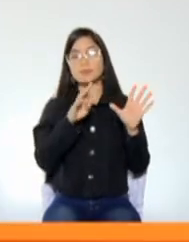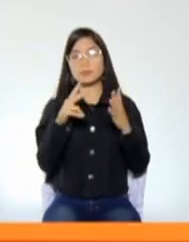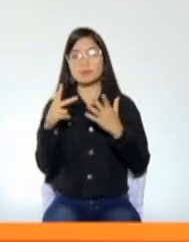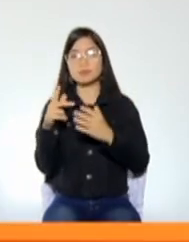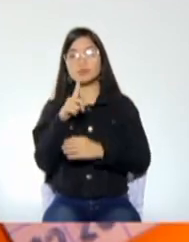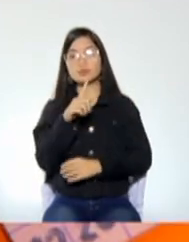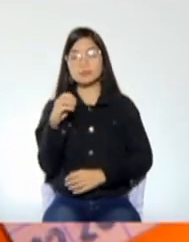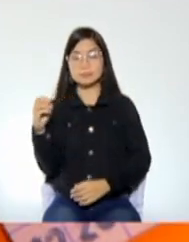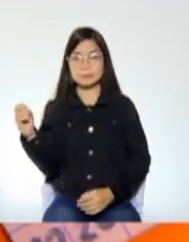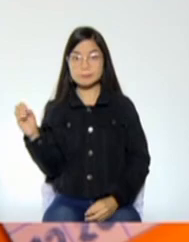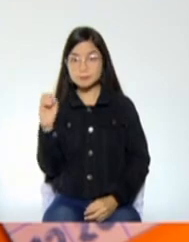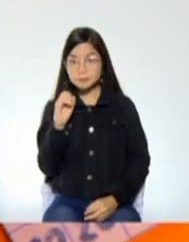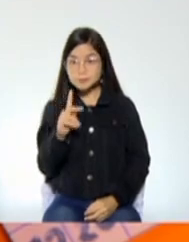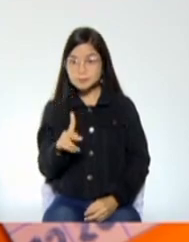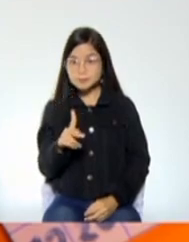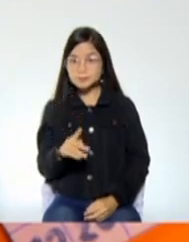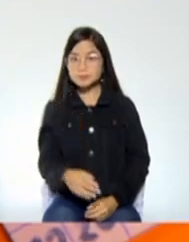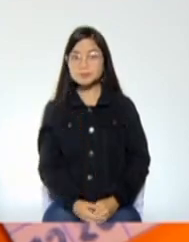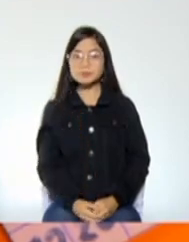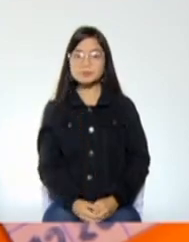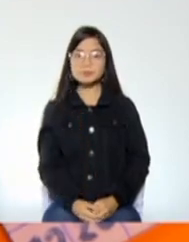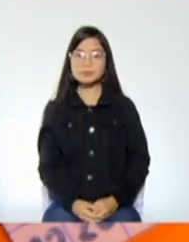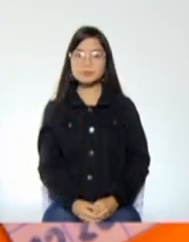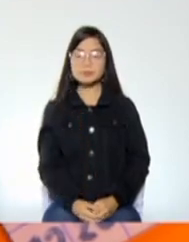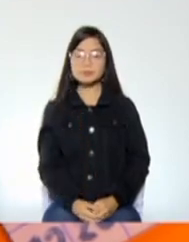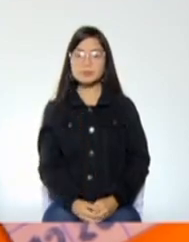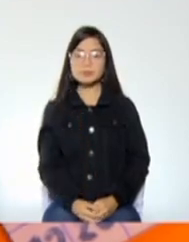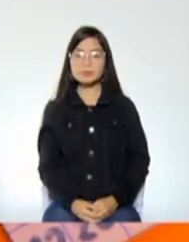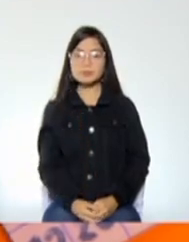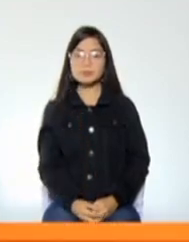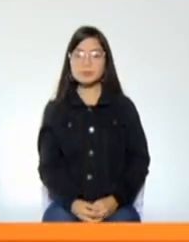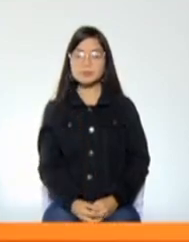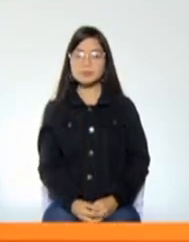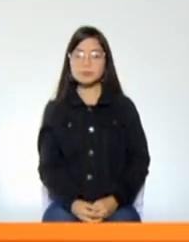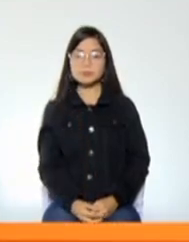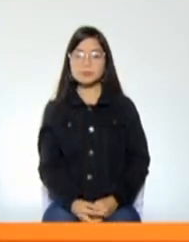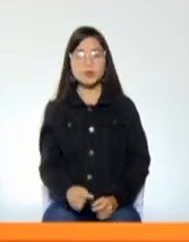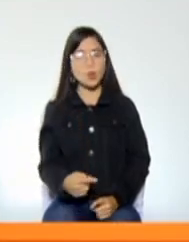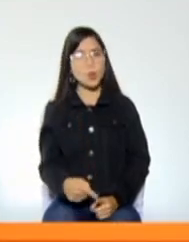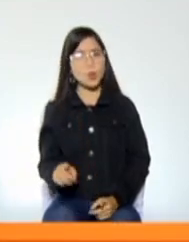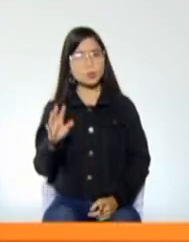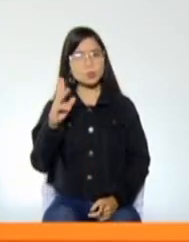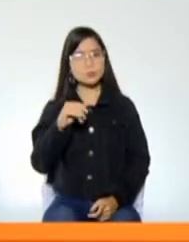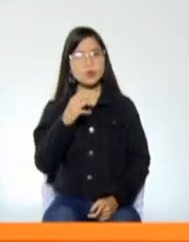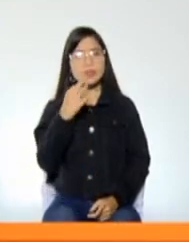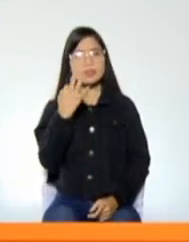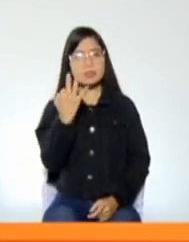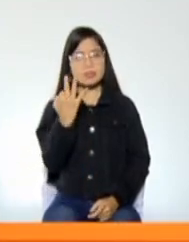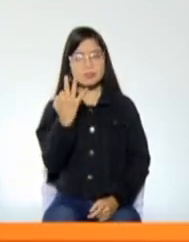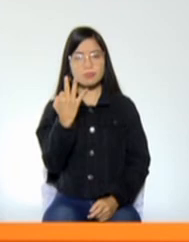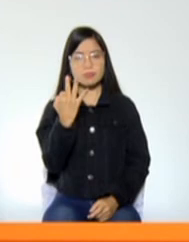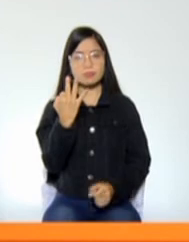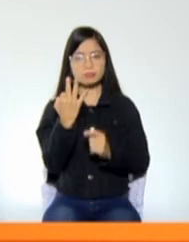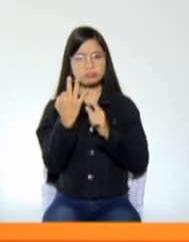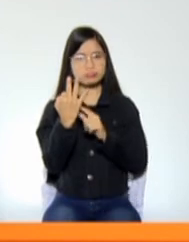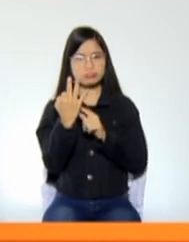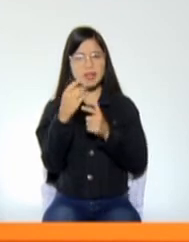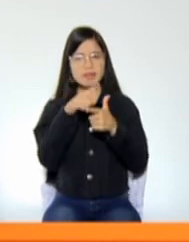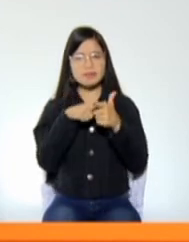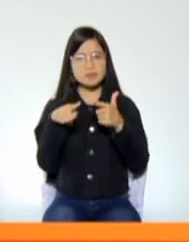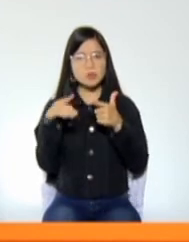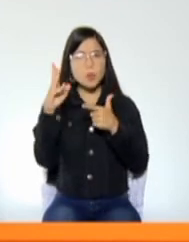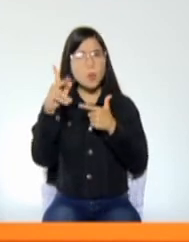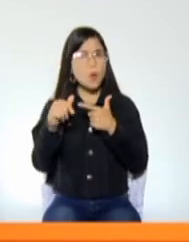Muy bien. Continuamos. El siguiente número, el 3. ¿El 3 será un número primo? ¿Cuántos divisores tiene el